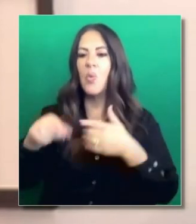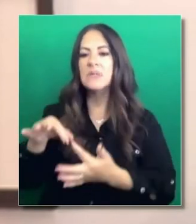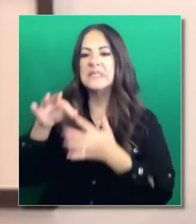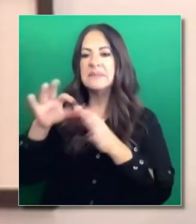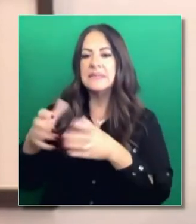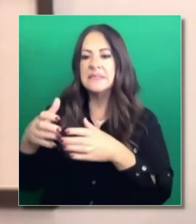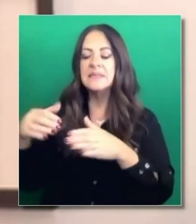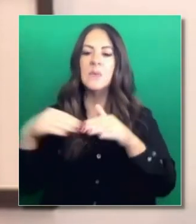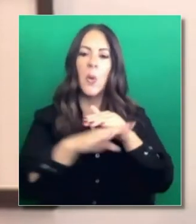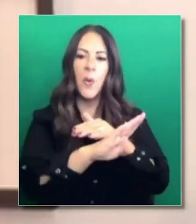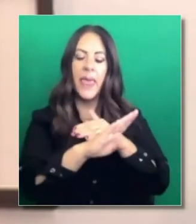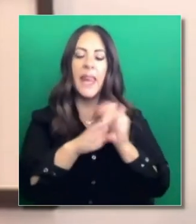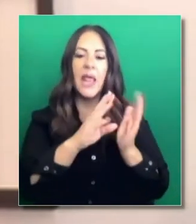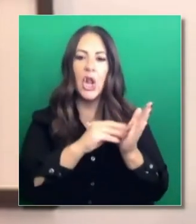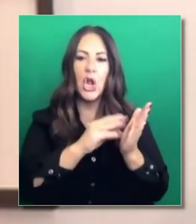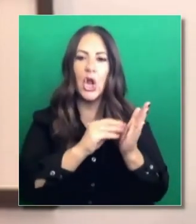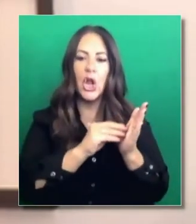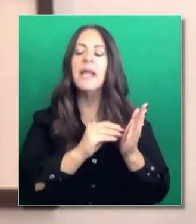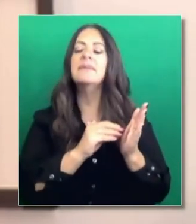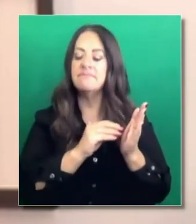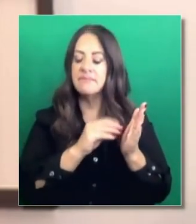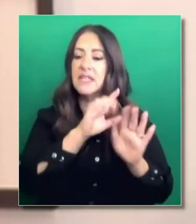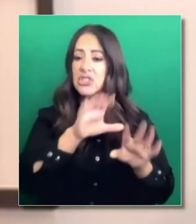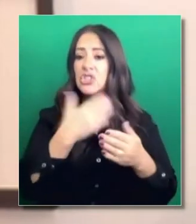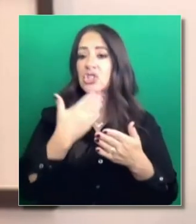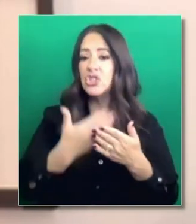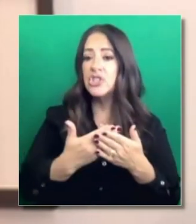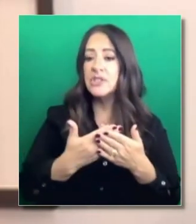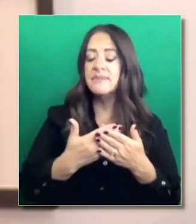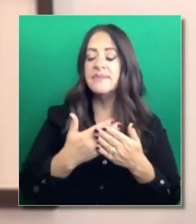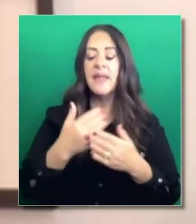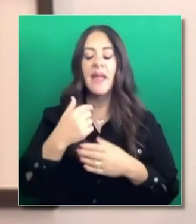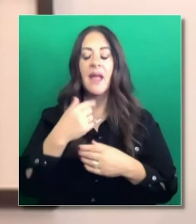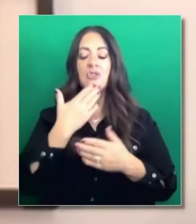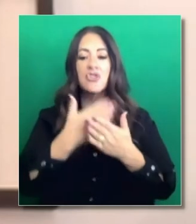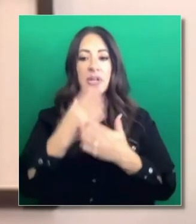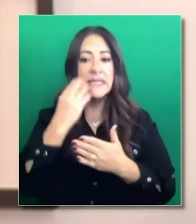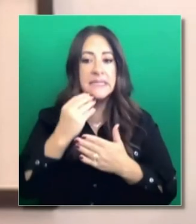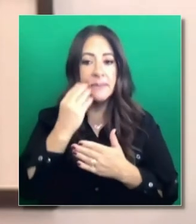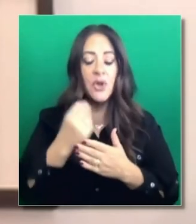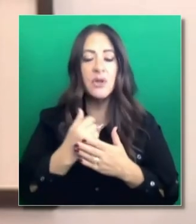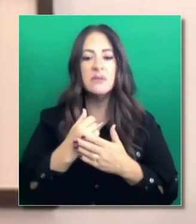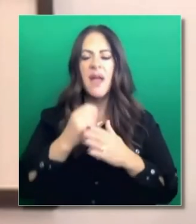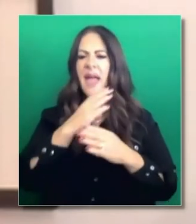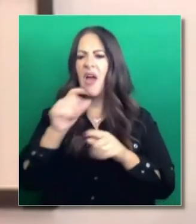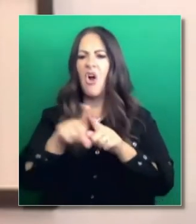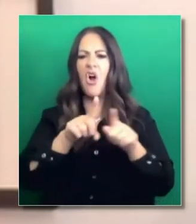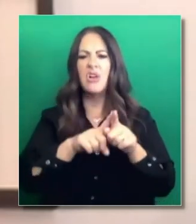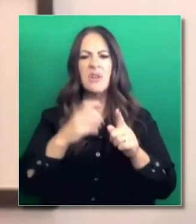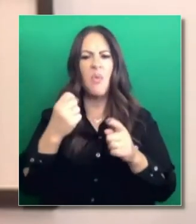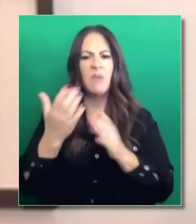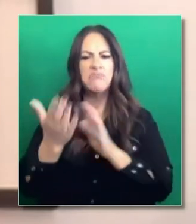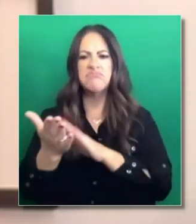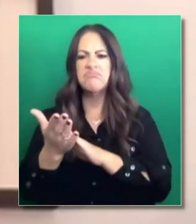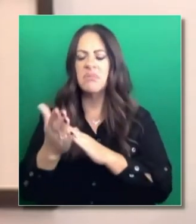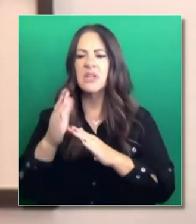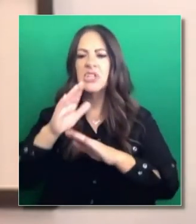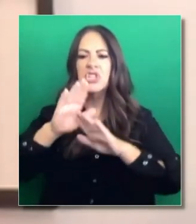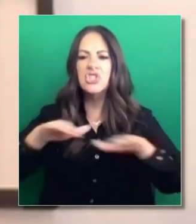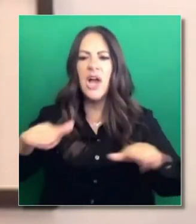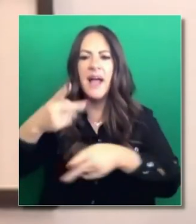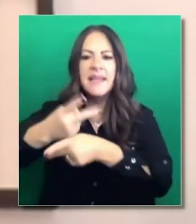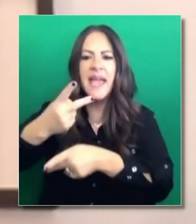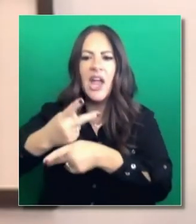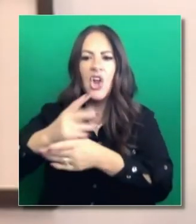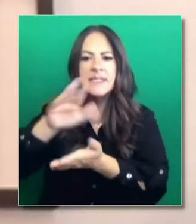encontraron maneras de servir a estudiantes con necesidades especiales. También recalcaría las experiencias de los centros de atención